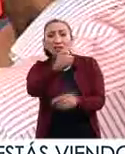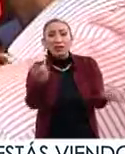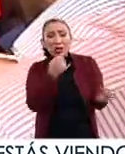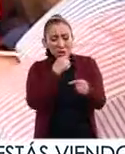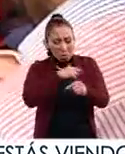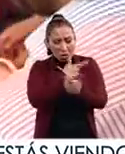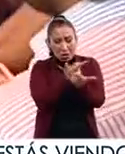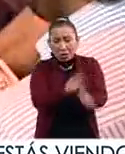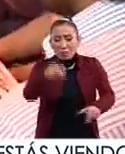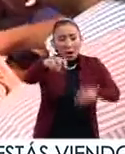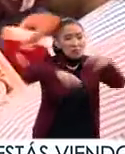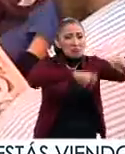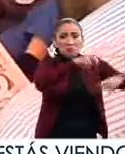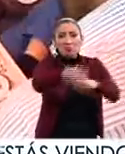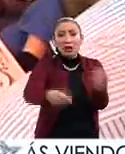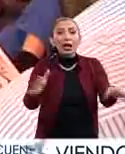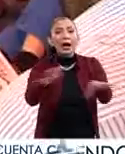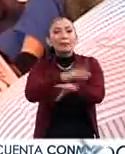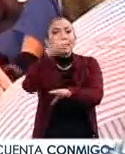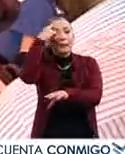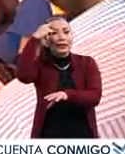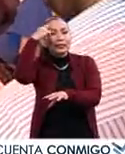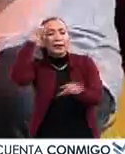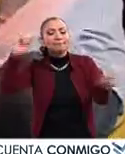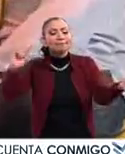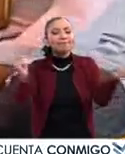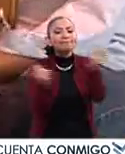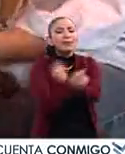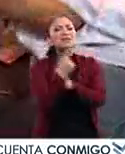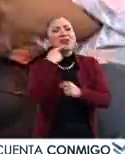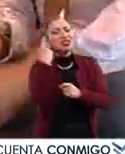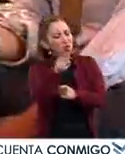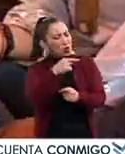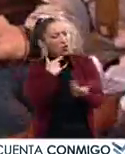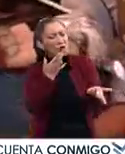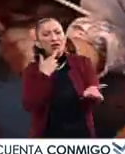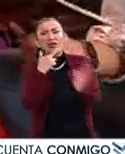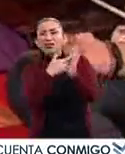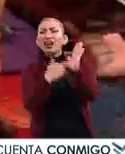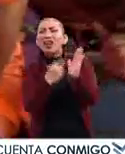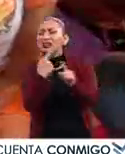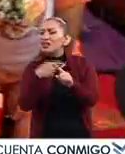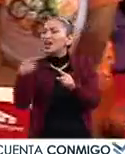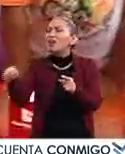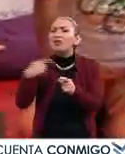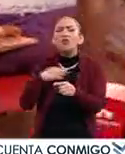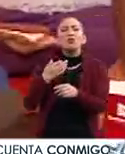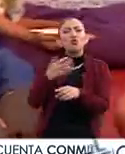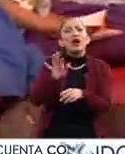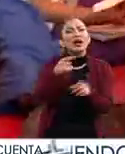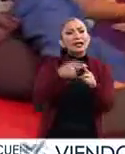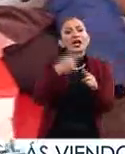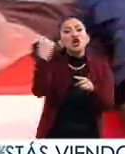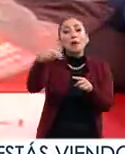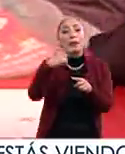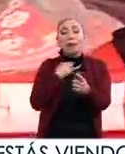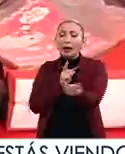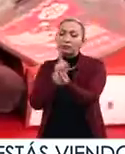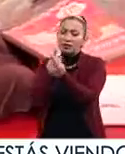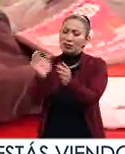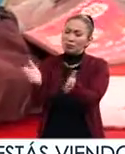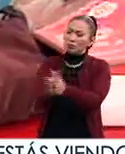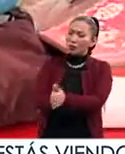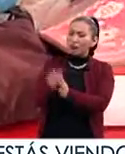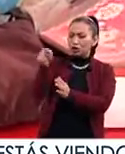260. Y cambiemos las mentalidades. ¿Quién mandó ese memorando? Quiero saber precisamente su nombre para decirle,